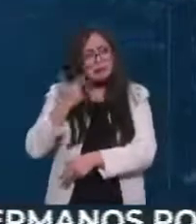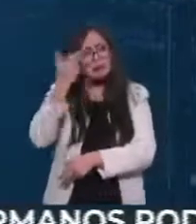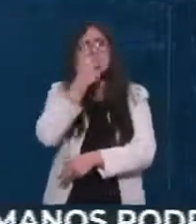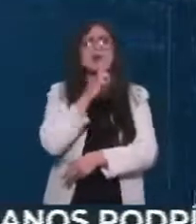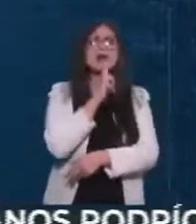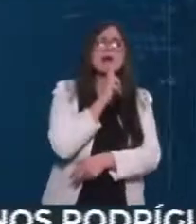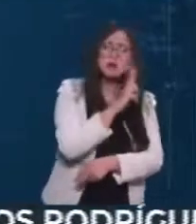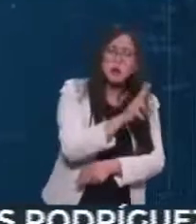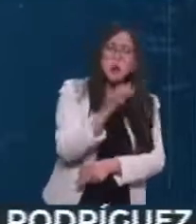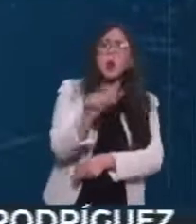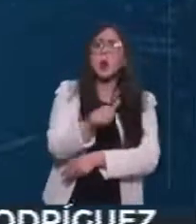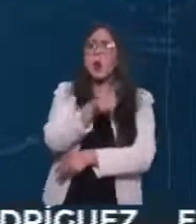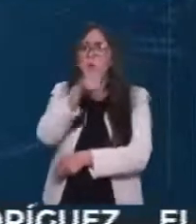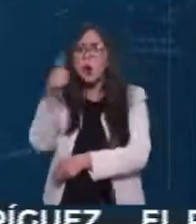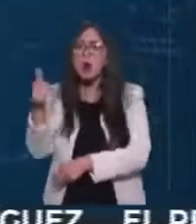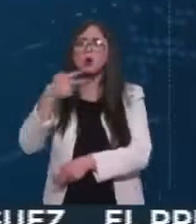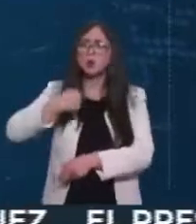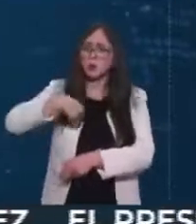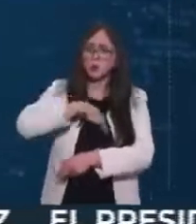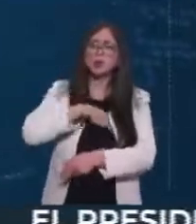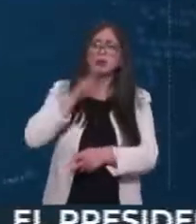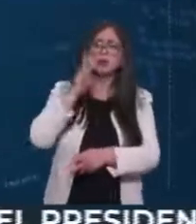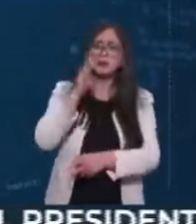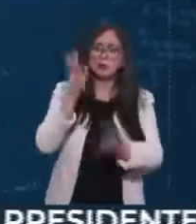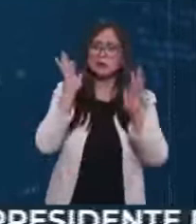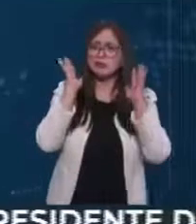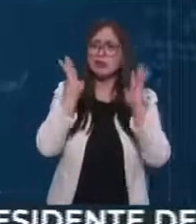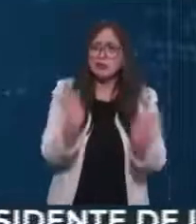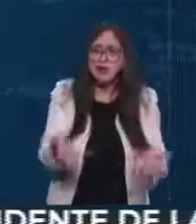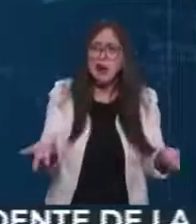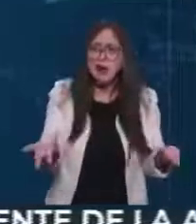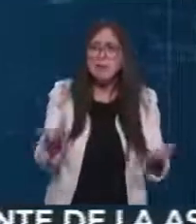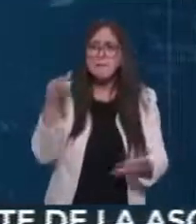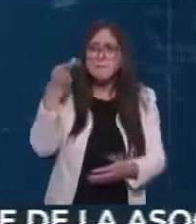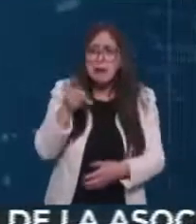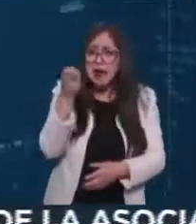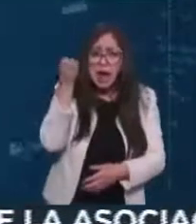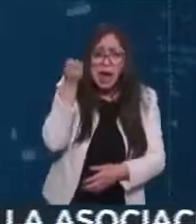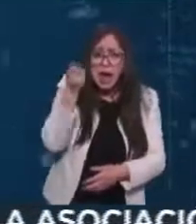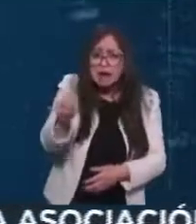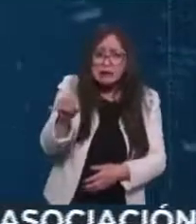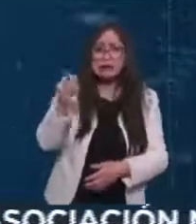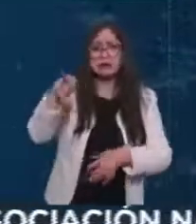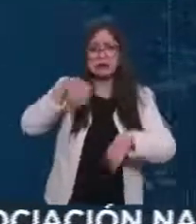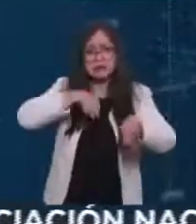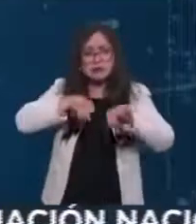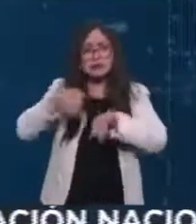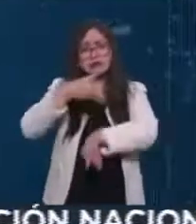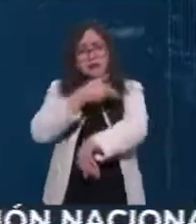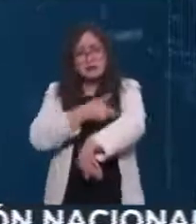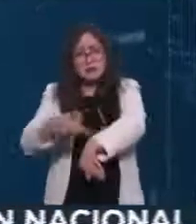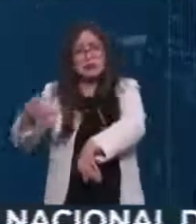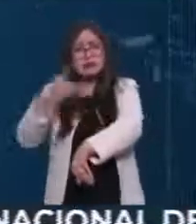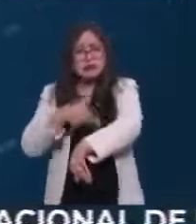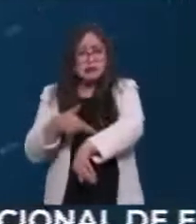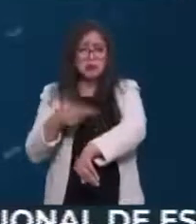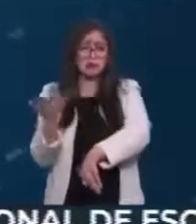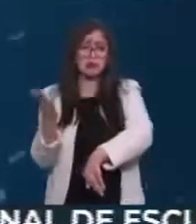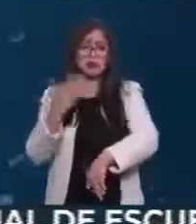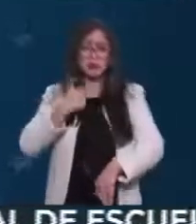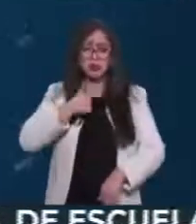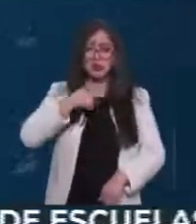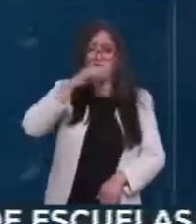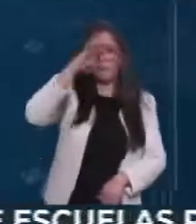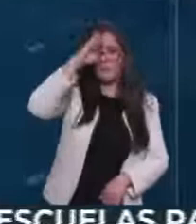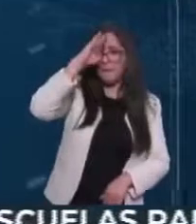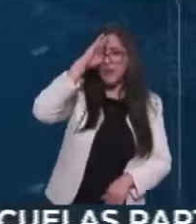hemos visto públicamente, pero digamos, así es el proceso también, y bueno, yo lo que creo es que se le ha